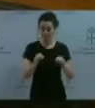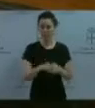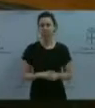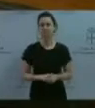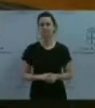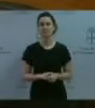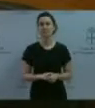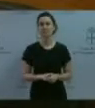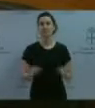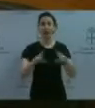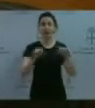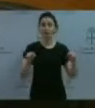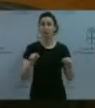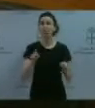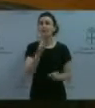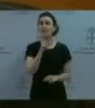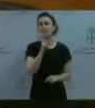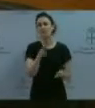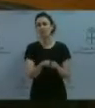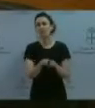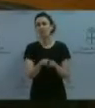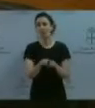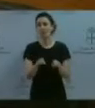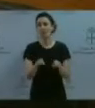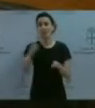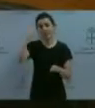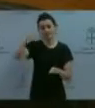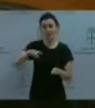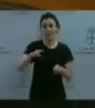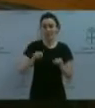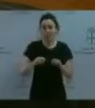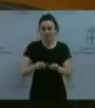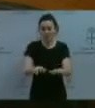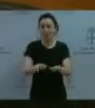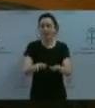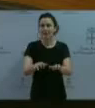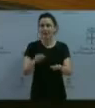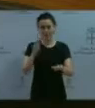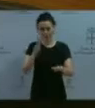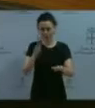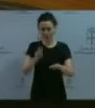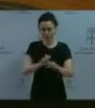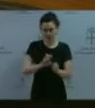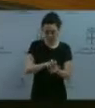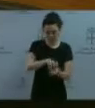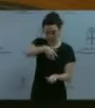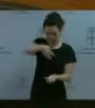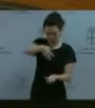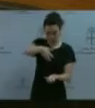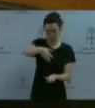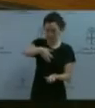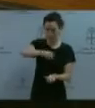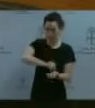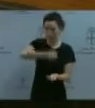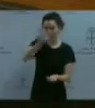algunos centollos que tienen una apariencia por fuera muy buena, pero dentro no tienen nada. Esta reforma no tiene nada dentro, porque